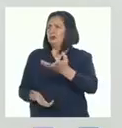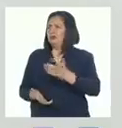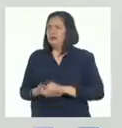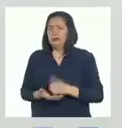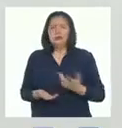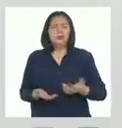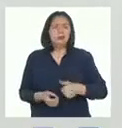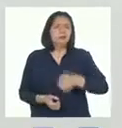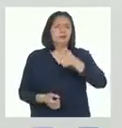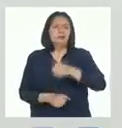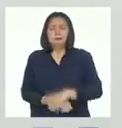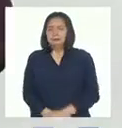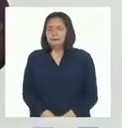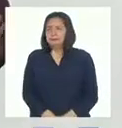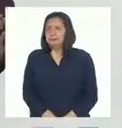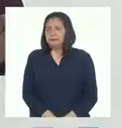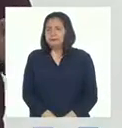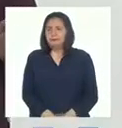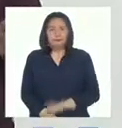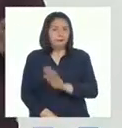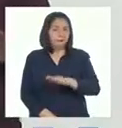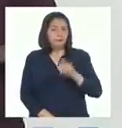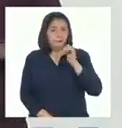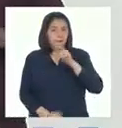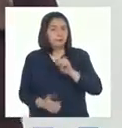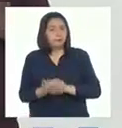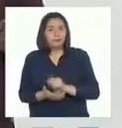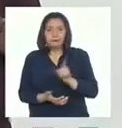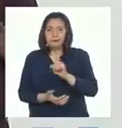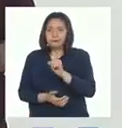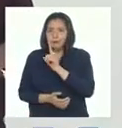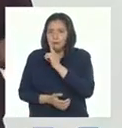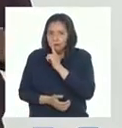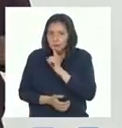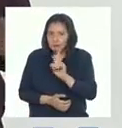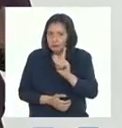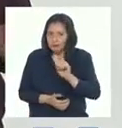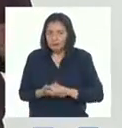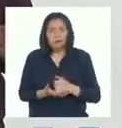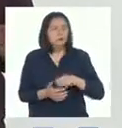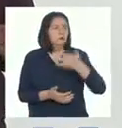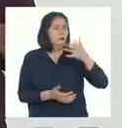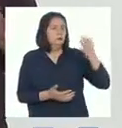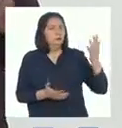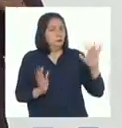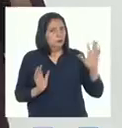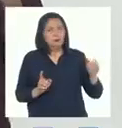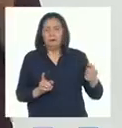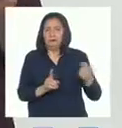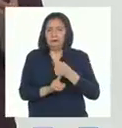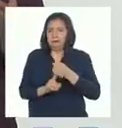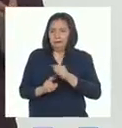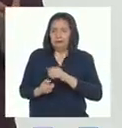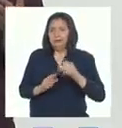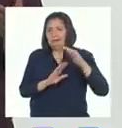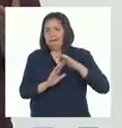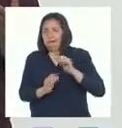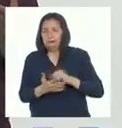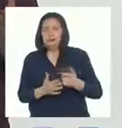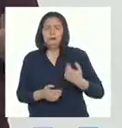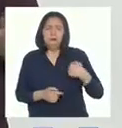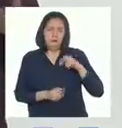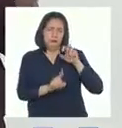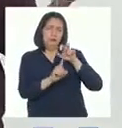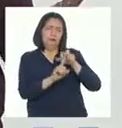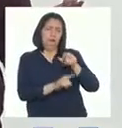estos hechos ante las autoridades. Chicas y chicos, no se queden callados ante el abuso de cualquier tipo. Cuando somos testigos